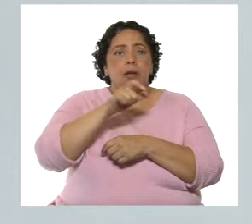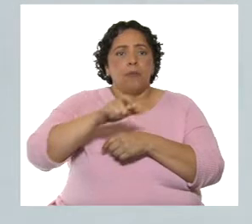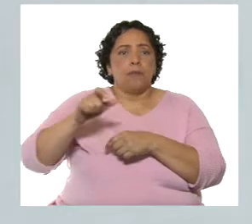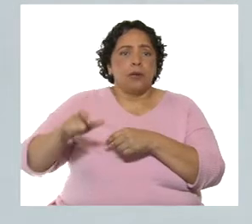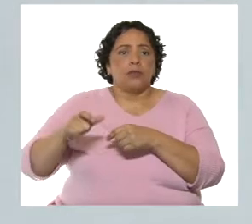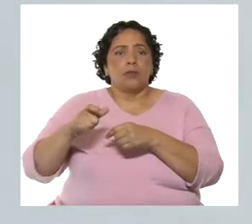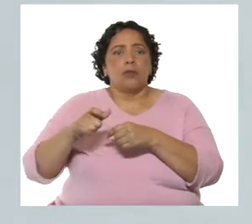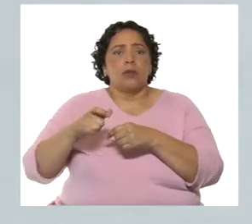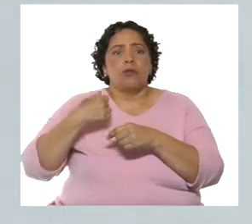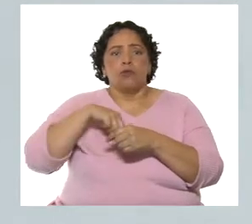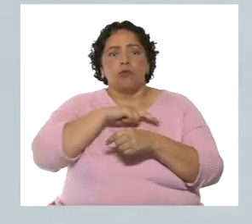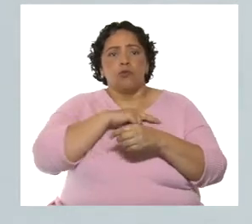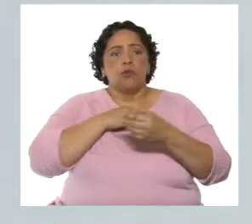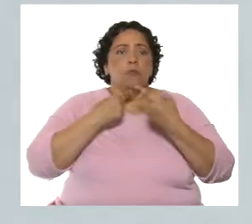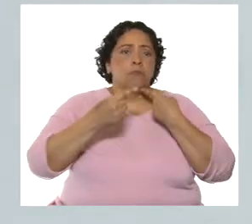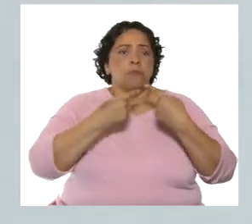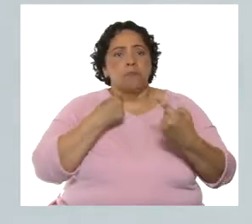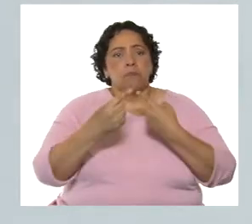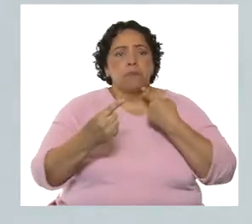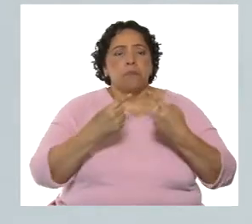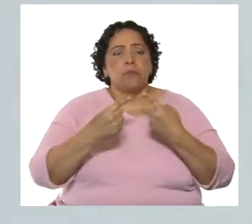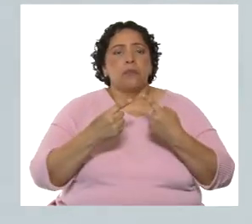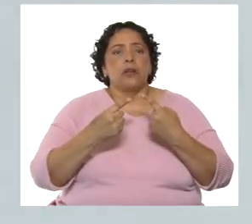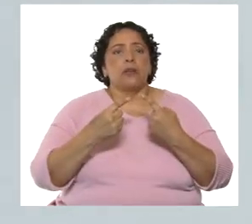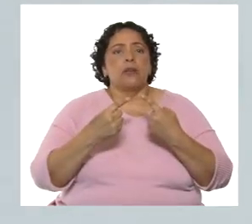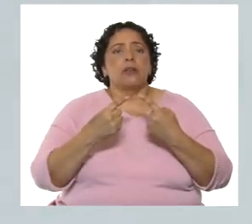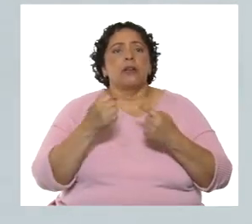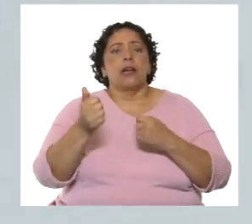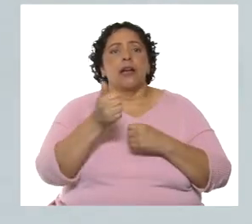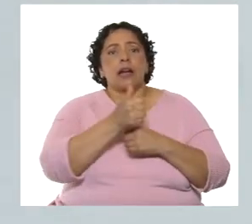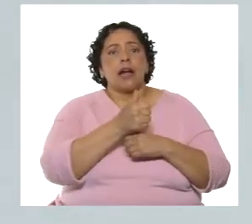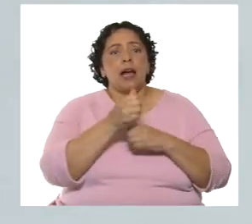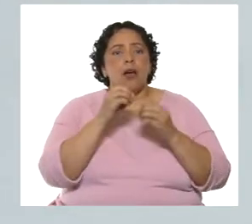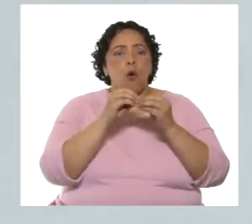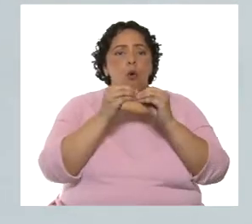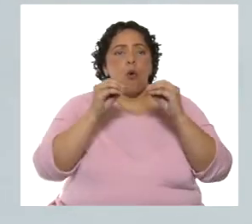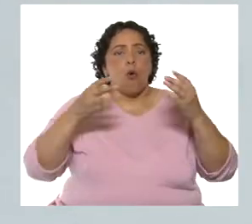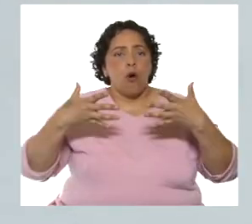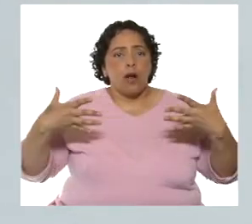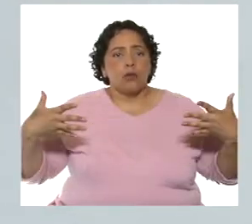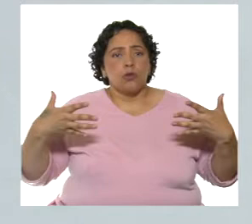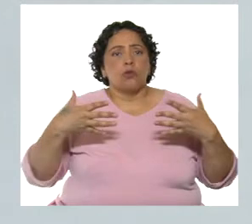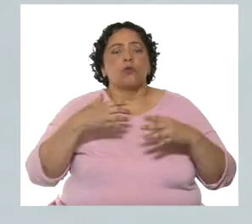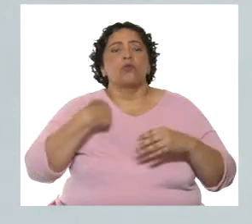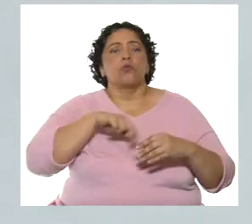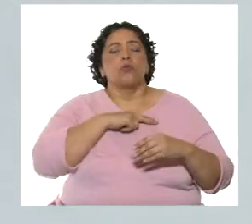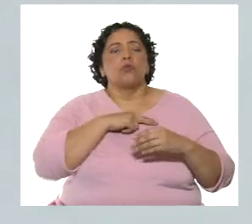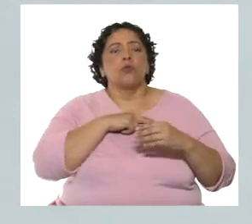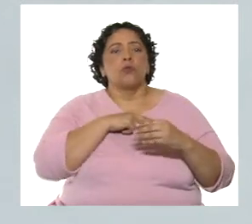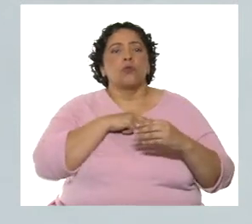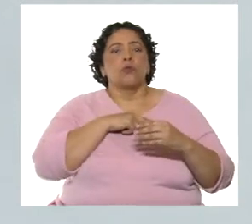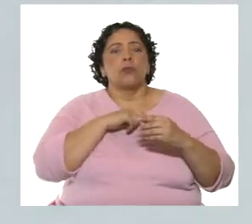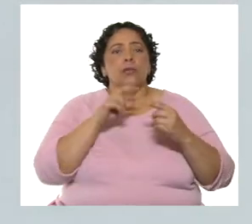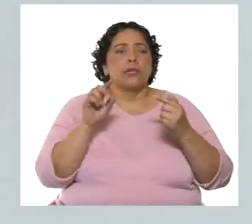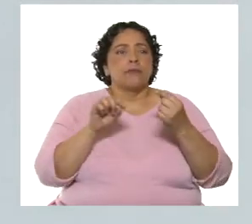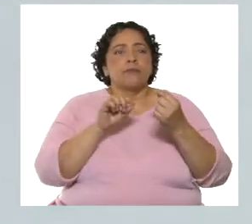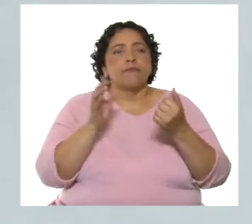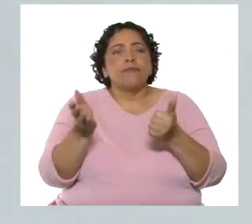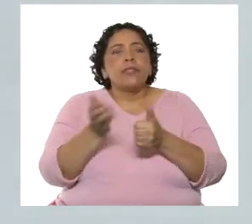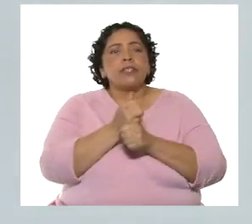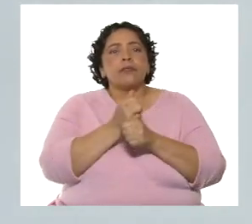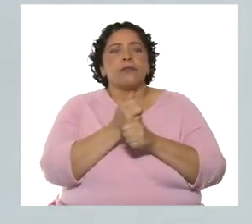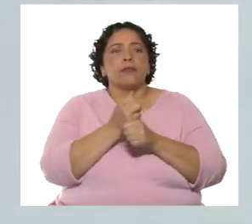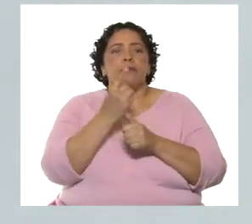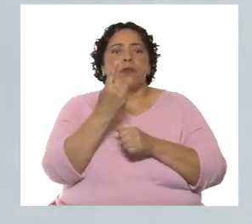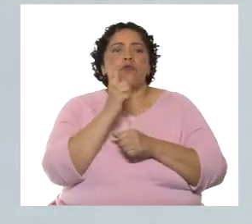que socializamos, estamos, ¿verdad? En cada una de esas oraciones estamos identificando o estamos nombrando